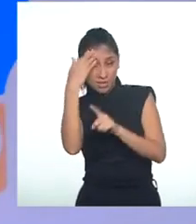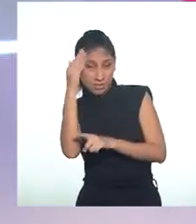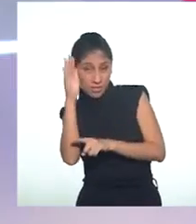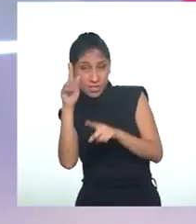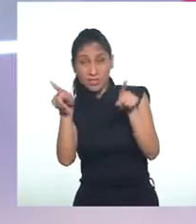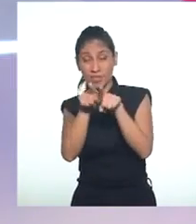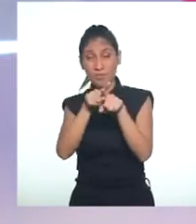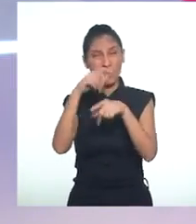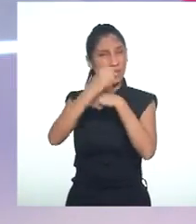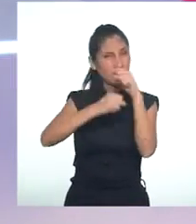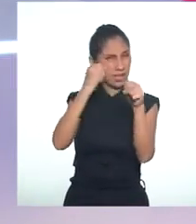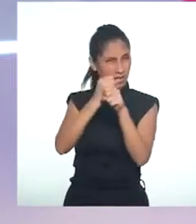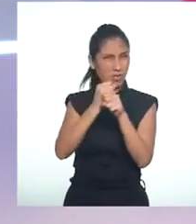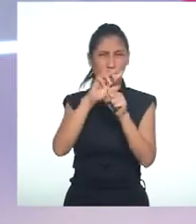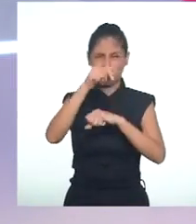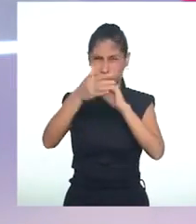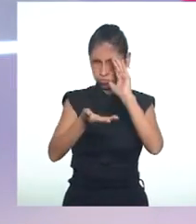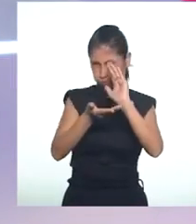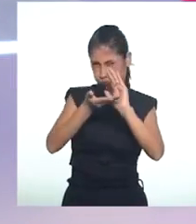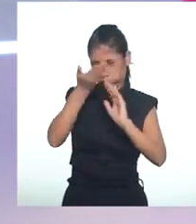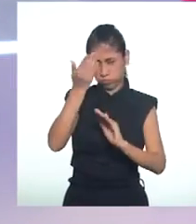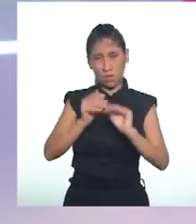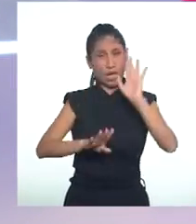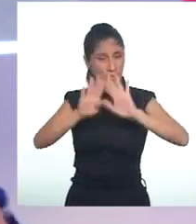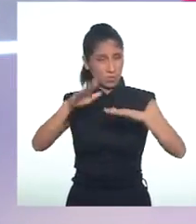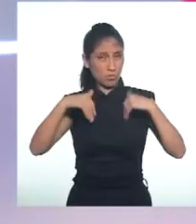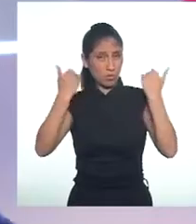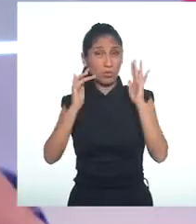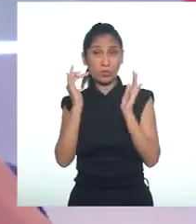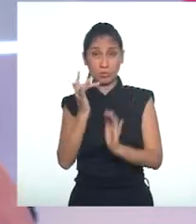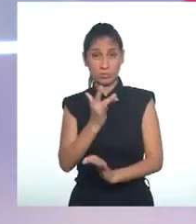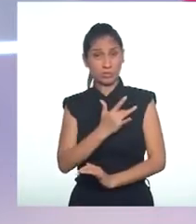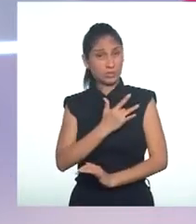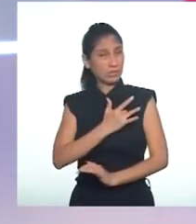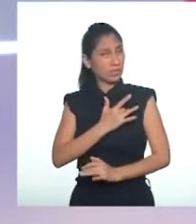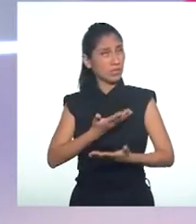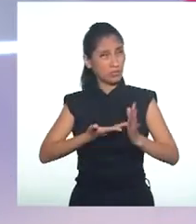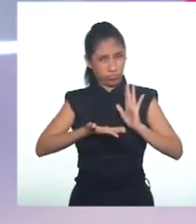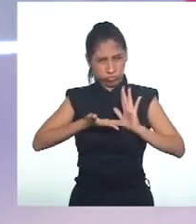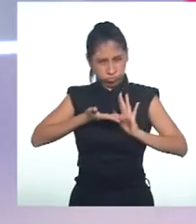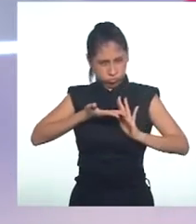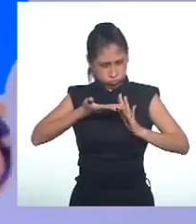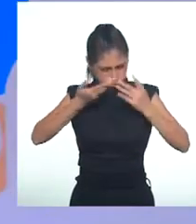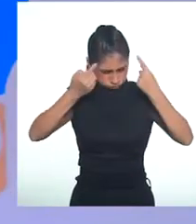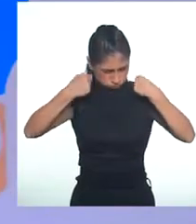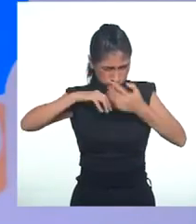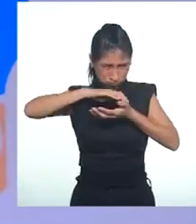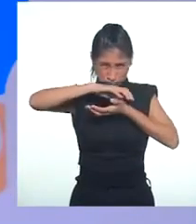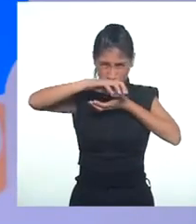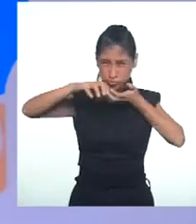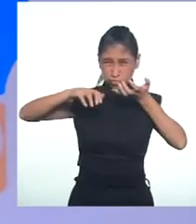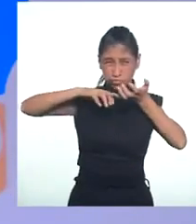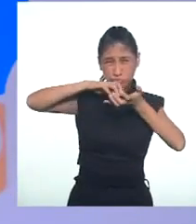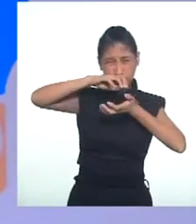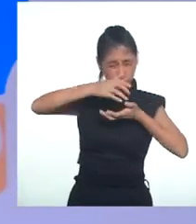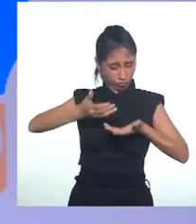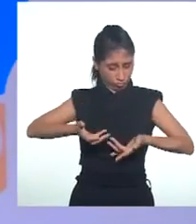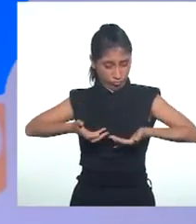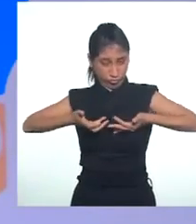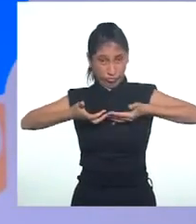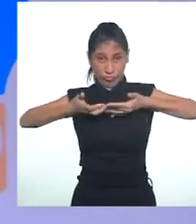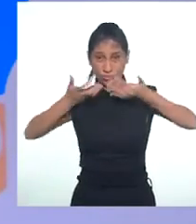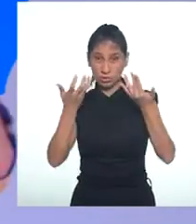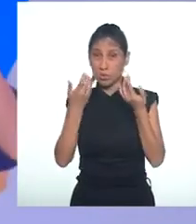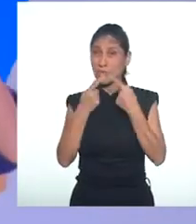relativo. A veces que podemos sentirla crecer rápidamente en nuestro cuerpo y otras veces no vamos